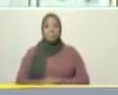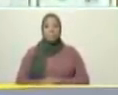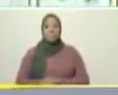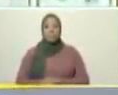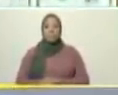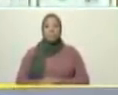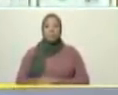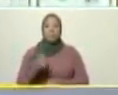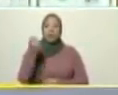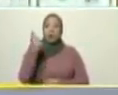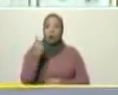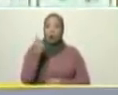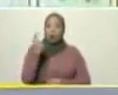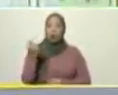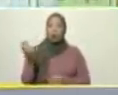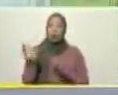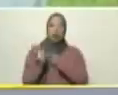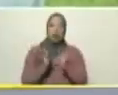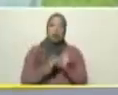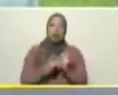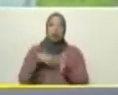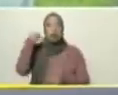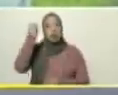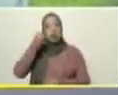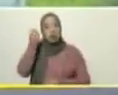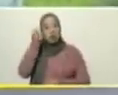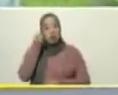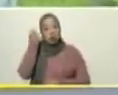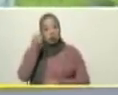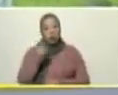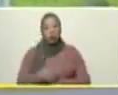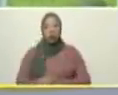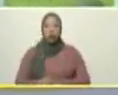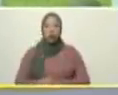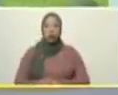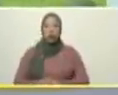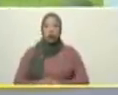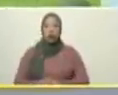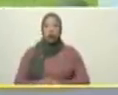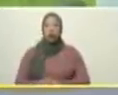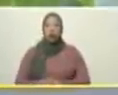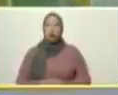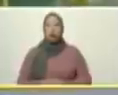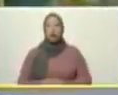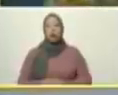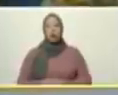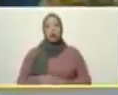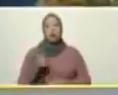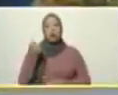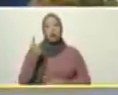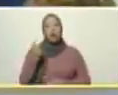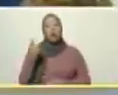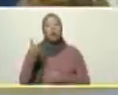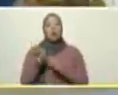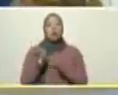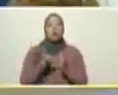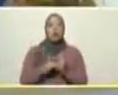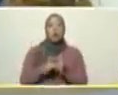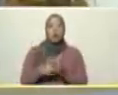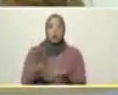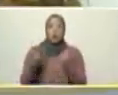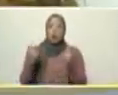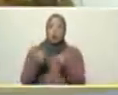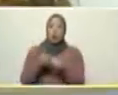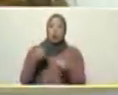11 de abril, haciendo reflexiones, porque el 11 de abril fue el día en que se ejecutó el golpe de